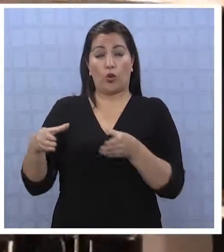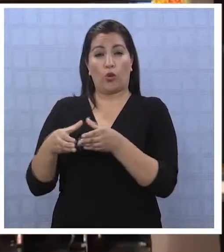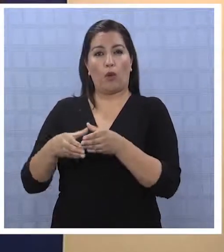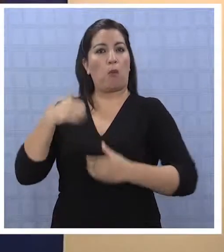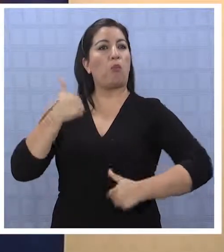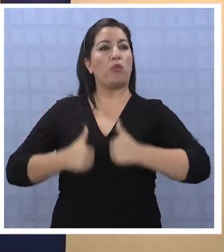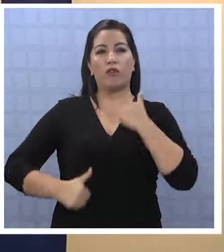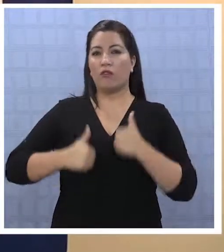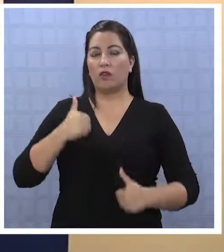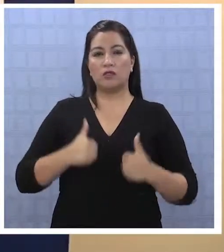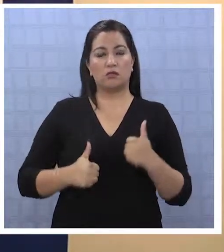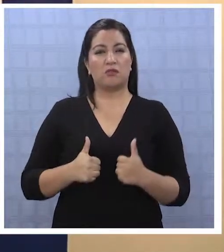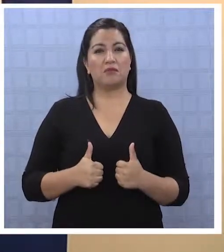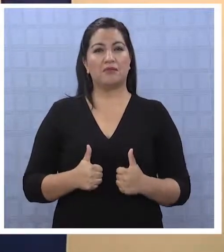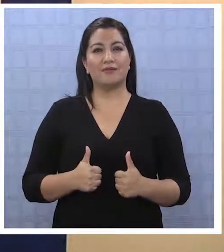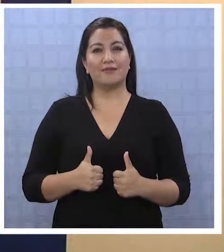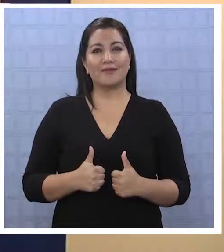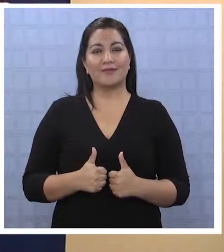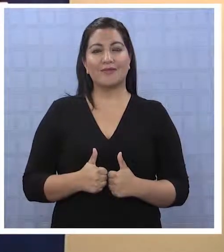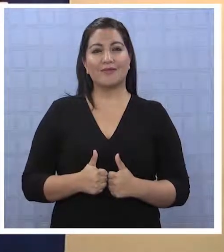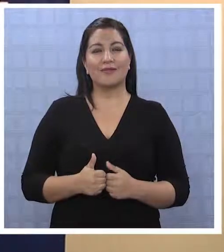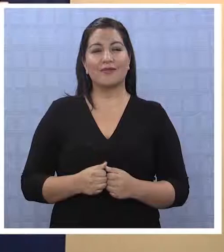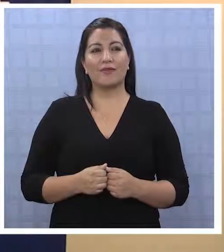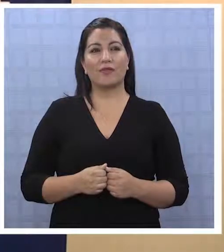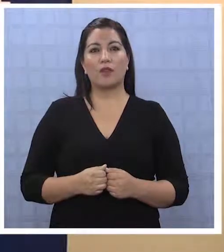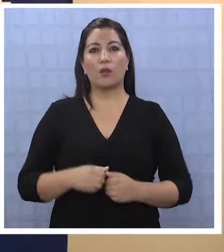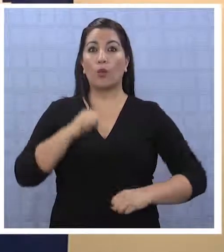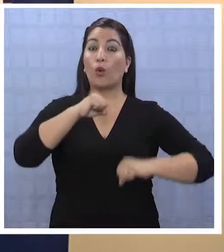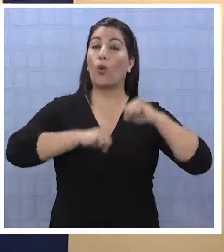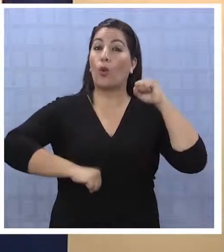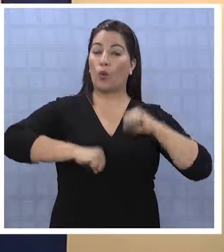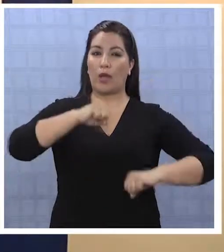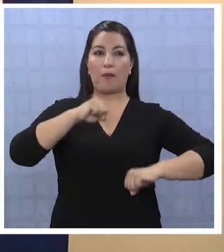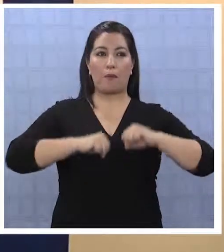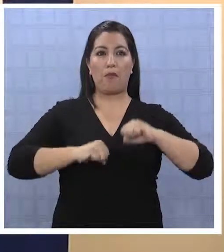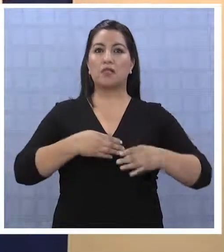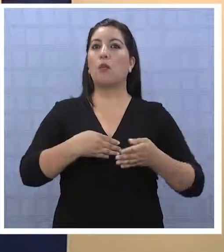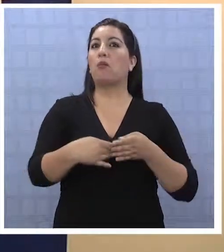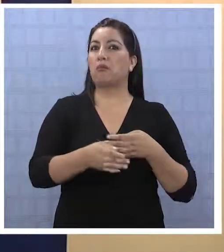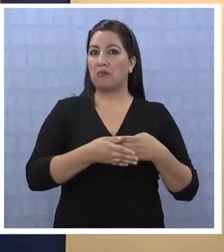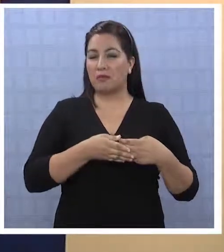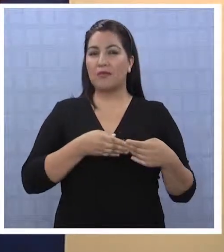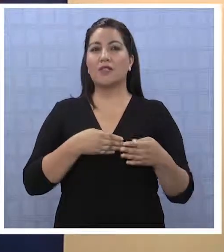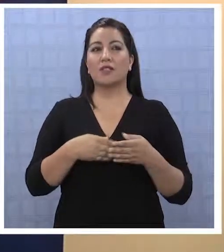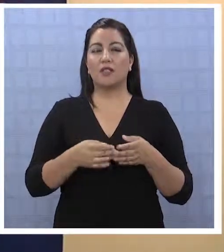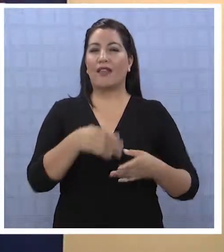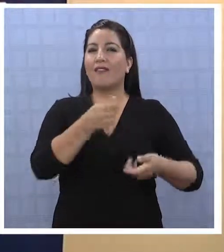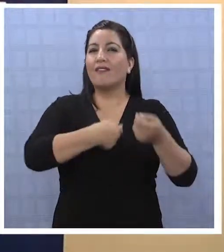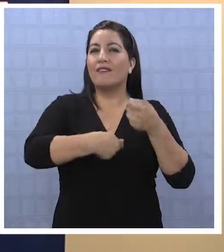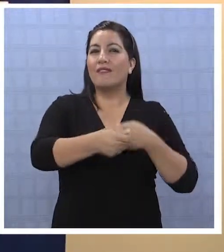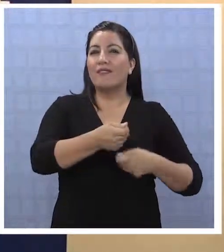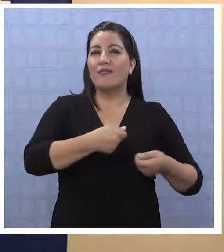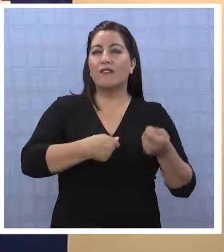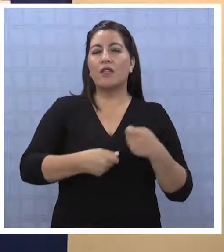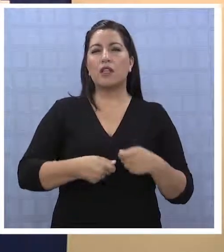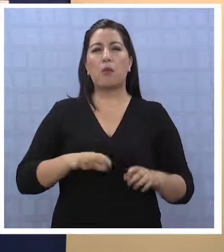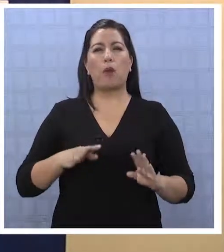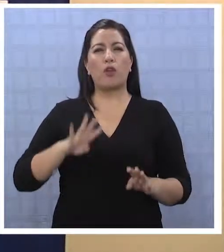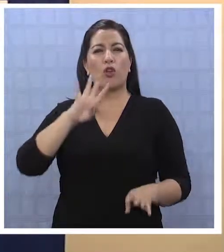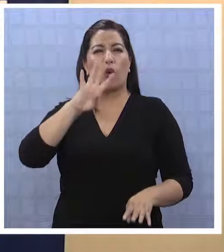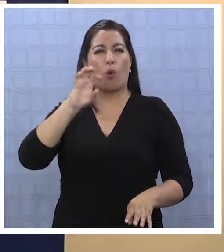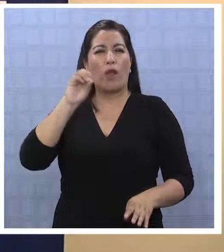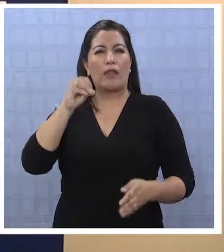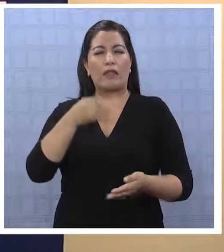como lo requiere una empresa de esta naturaleza que vende cerca 40